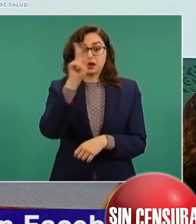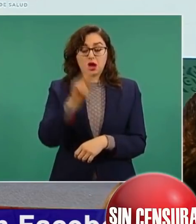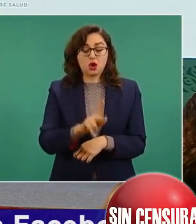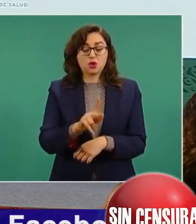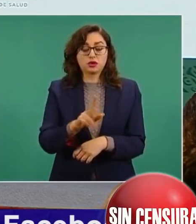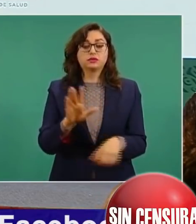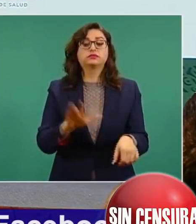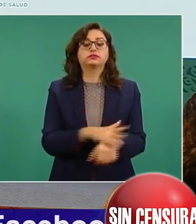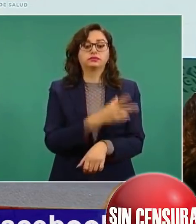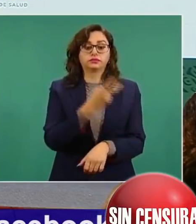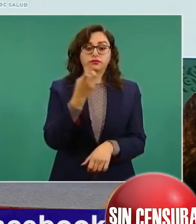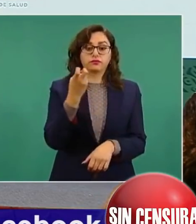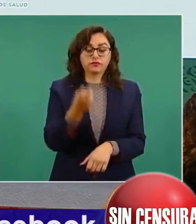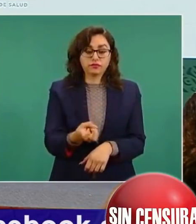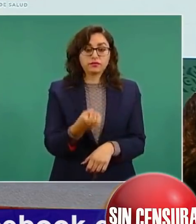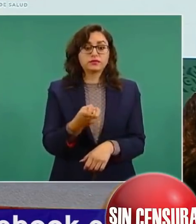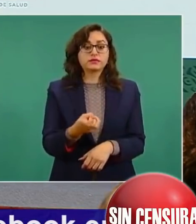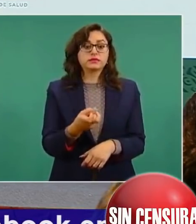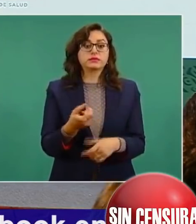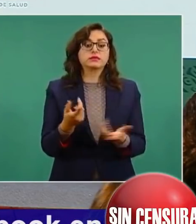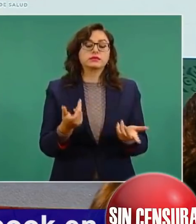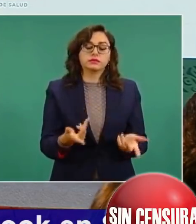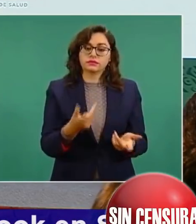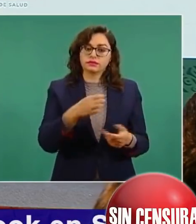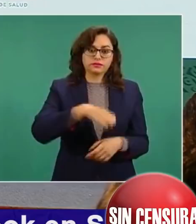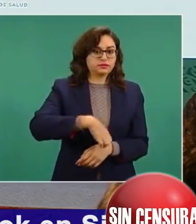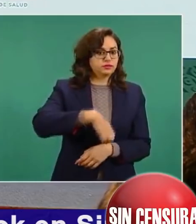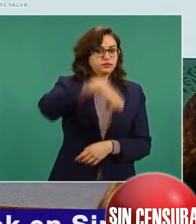eso empezamos con la edad más avanzada y